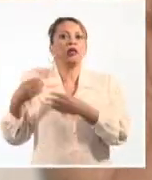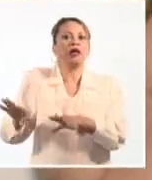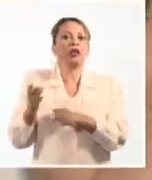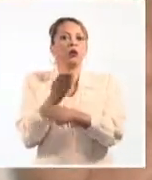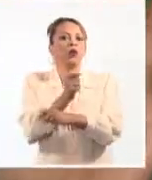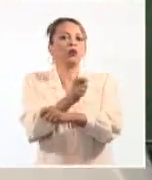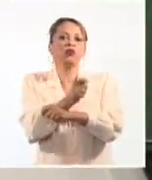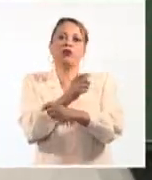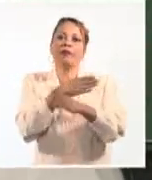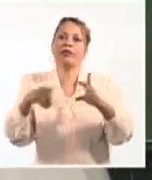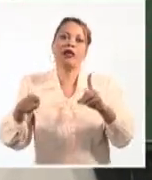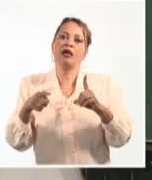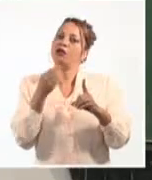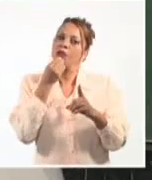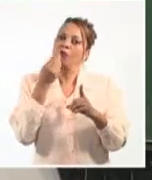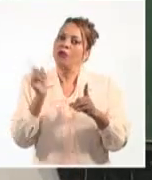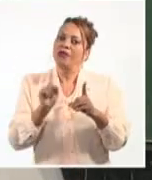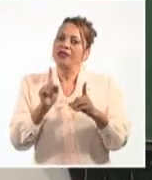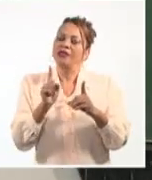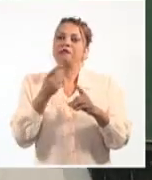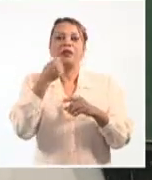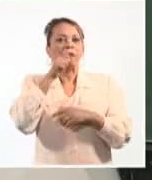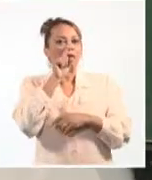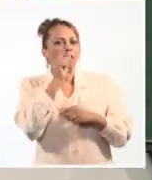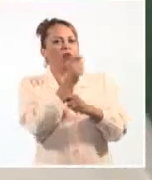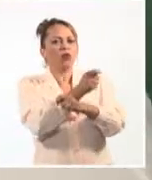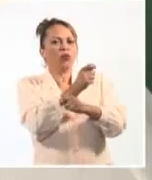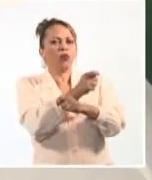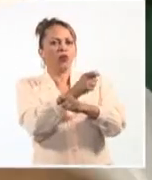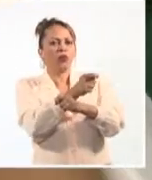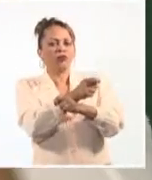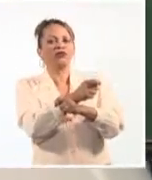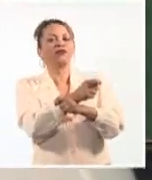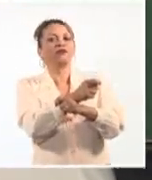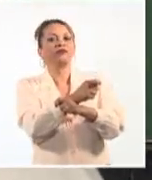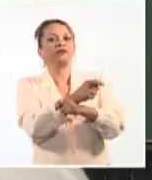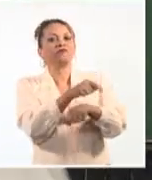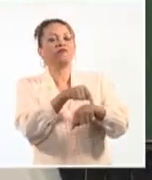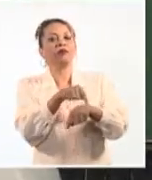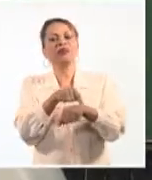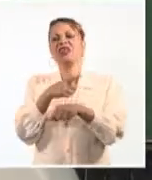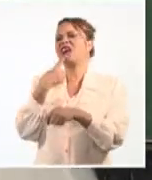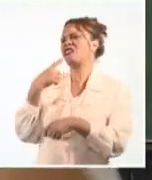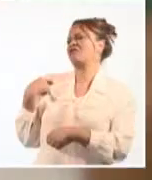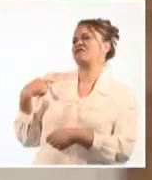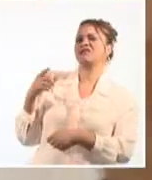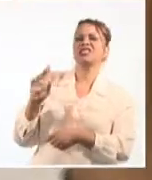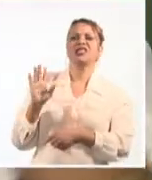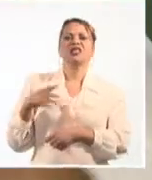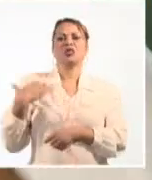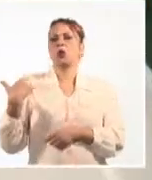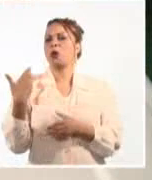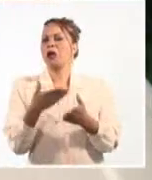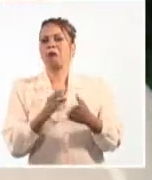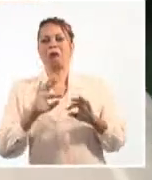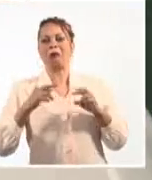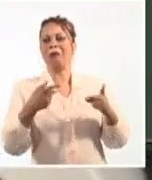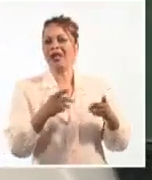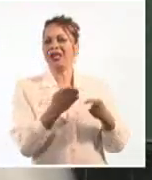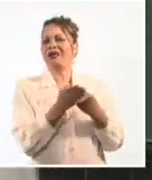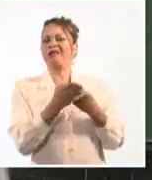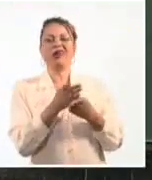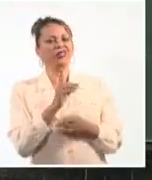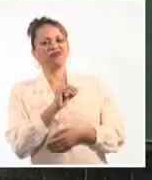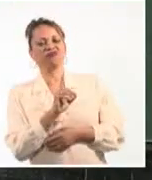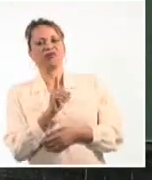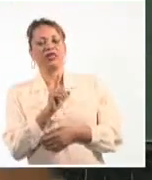a la mitad, terminó el curso. Y con la misma, yo dije, no voy a volver, empezó septiembre, dije que no. Y a la